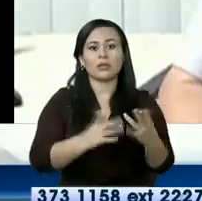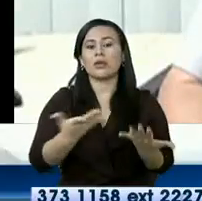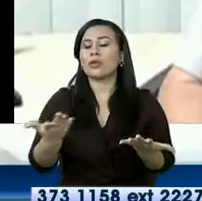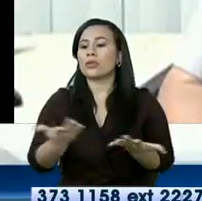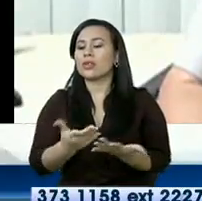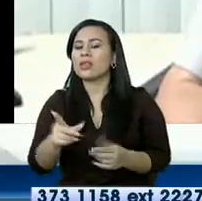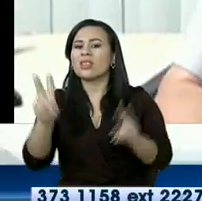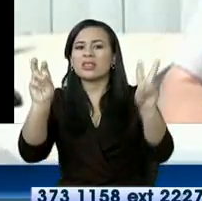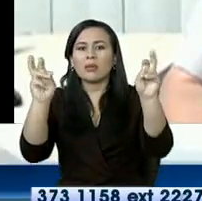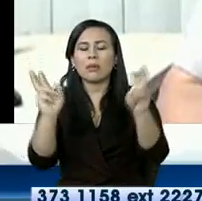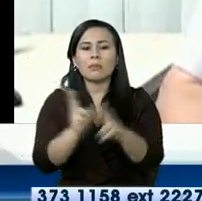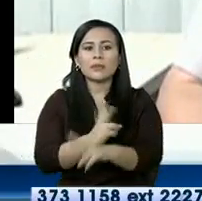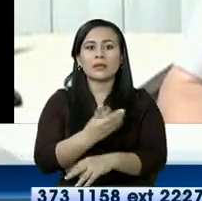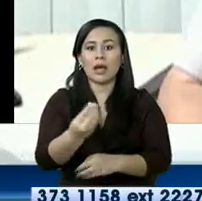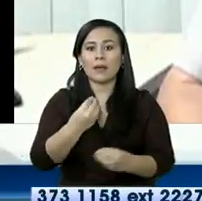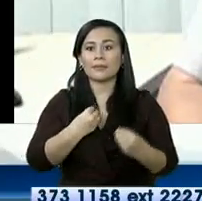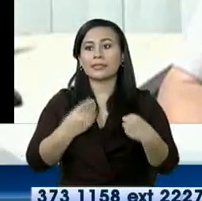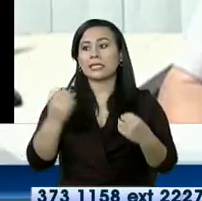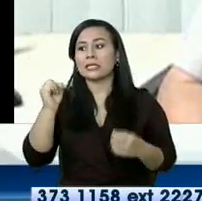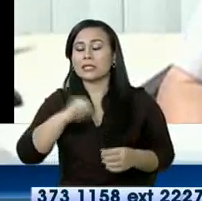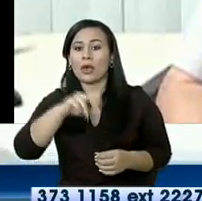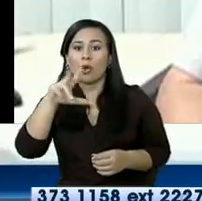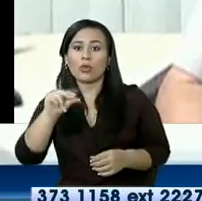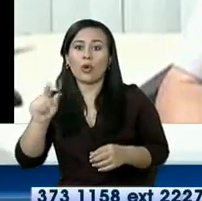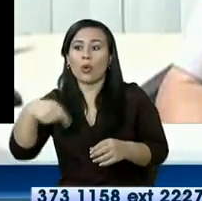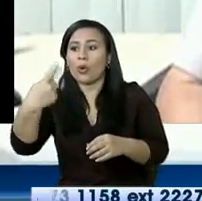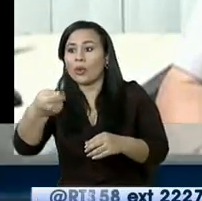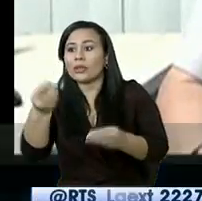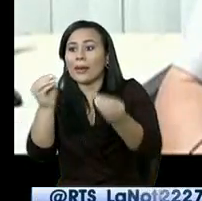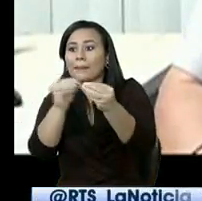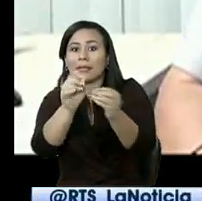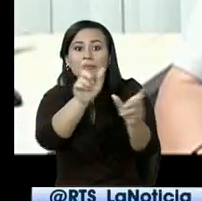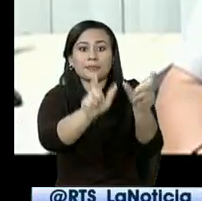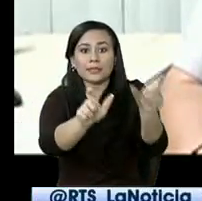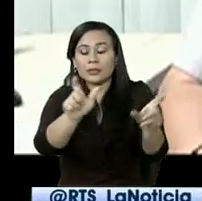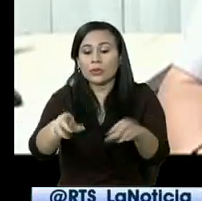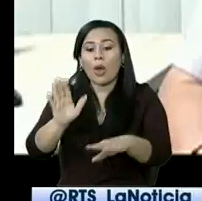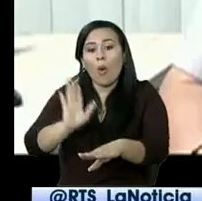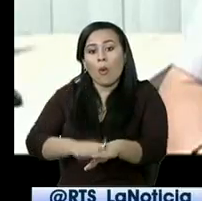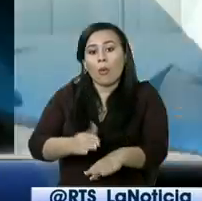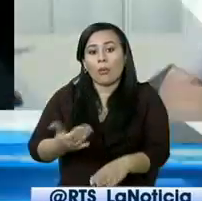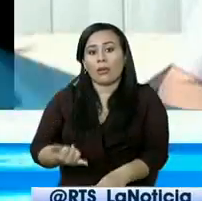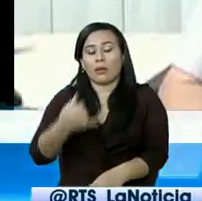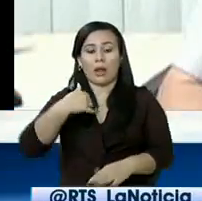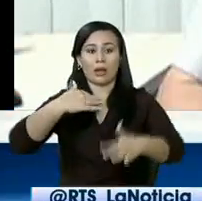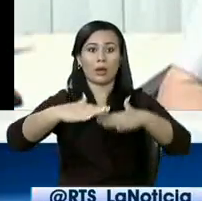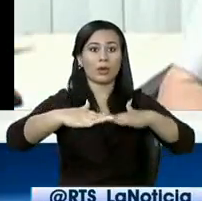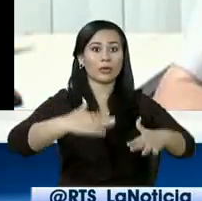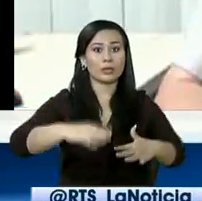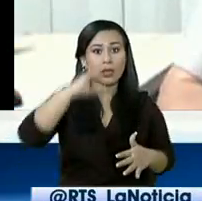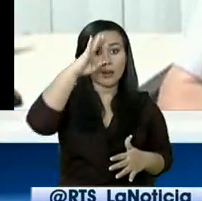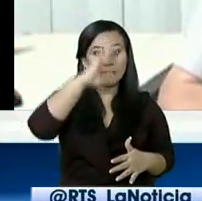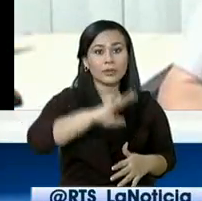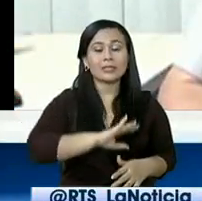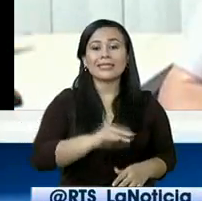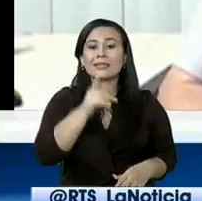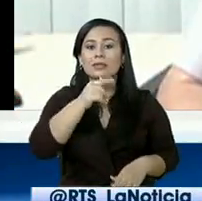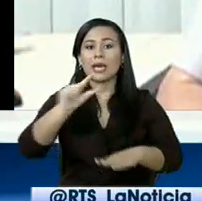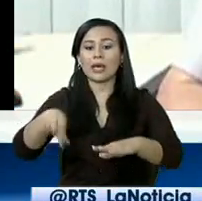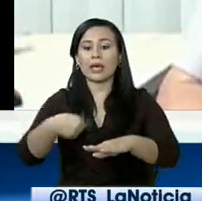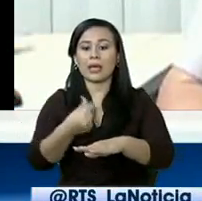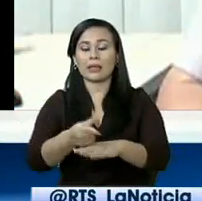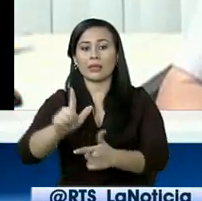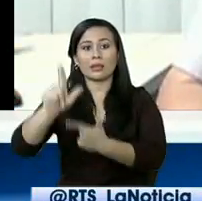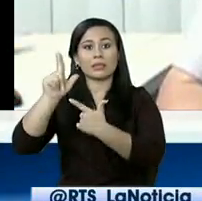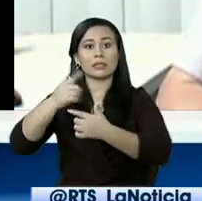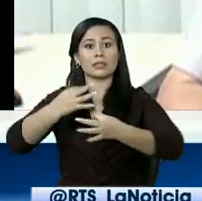delito y ver si existen más personas implicadas y estamos tratando de coordinar con el gerente de seguridad en este caso de